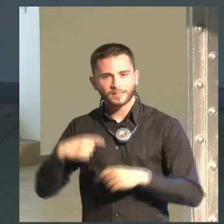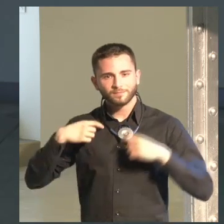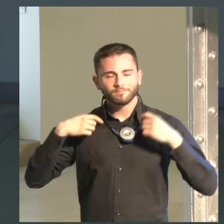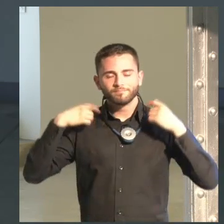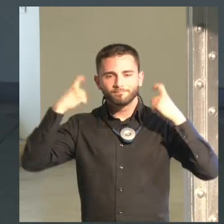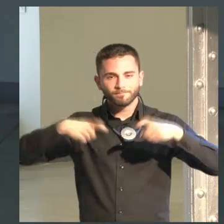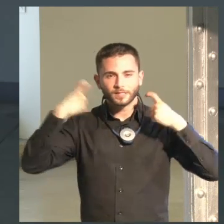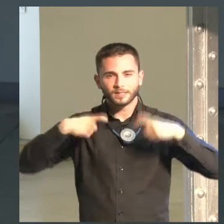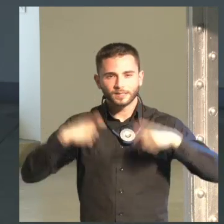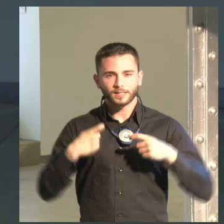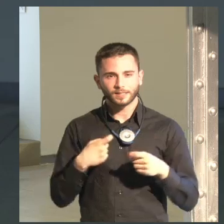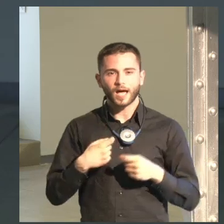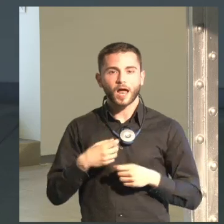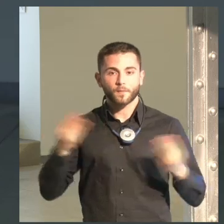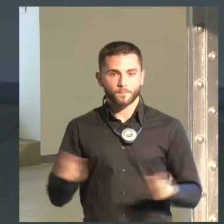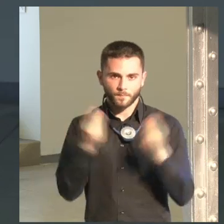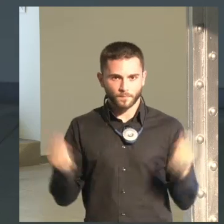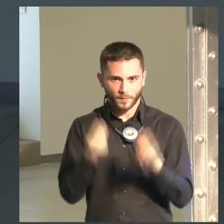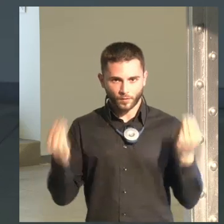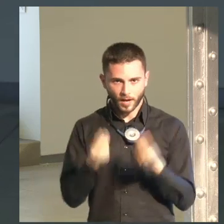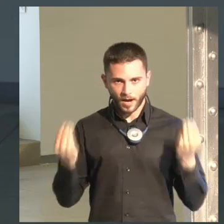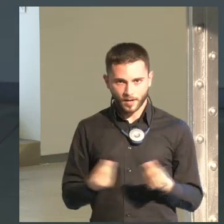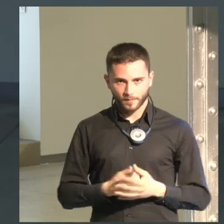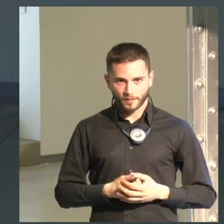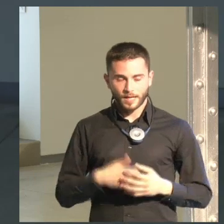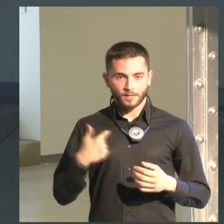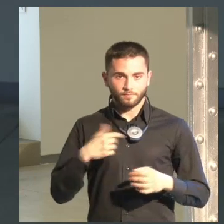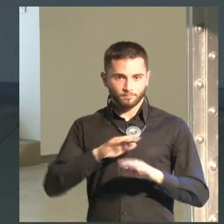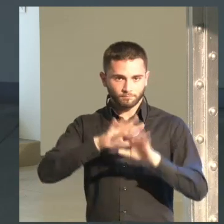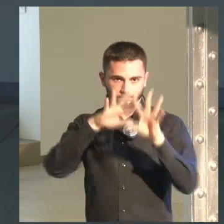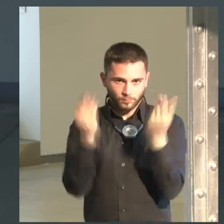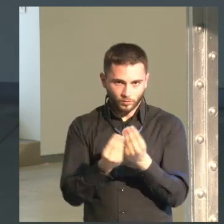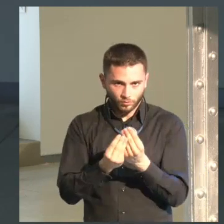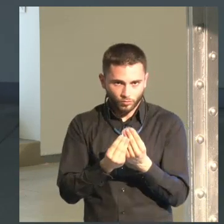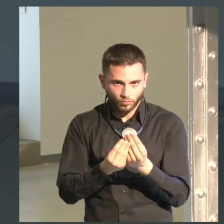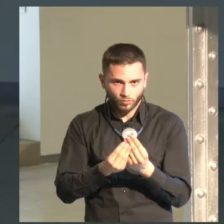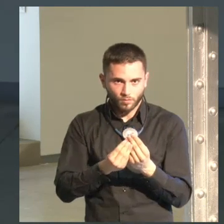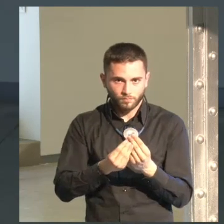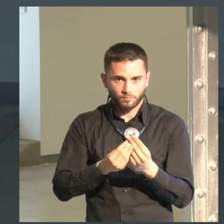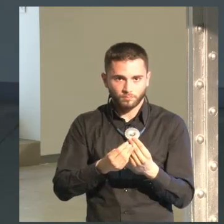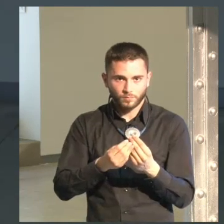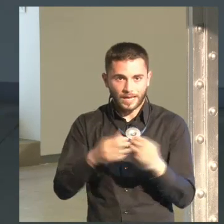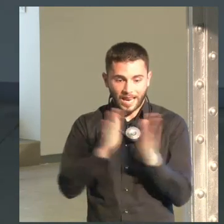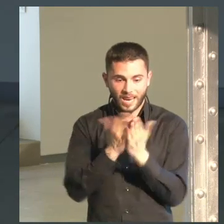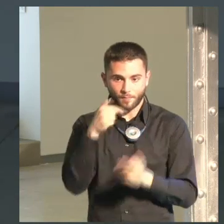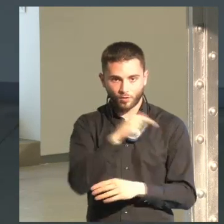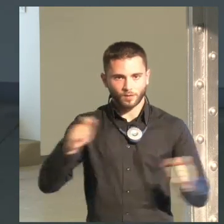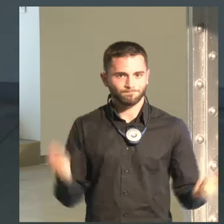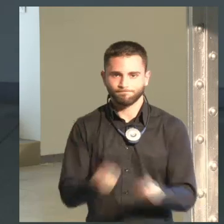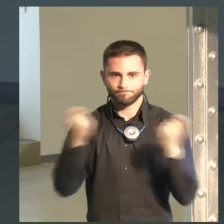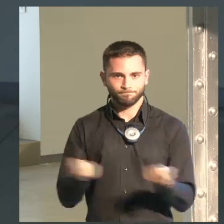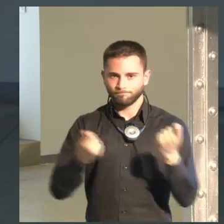tratamiento. En definitiva, yo creo que es muy oportuna la publicación de este libro y